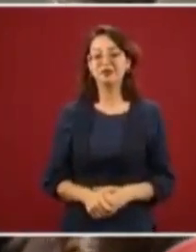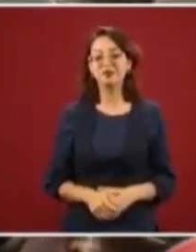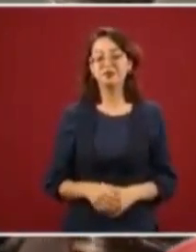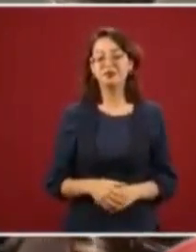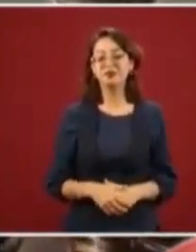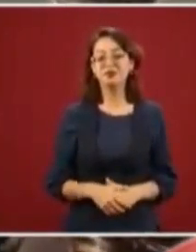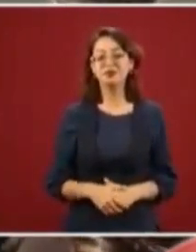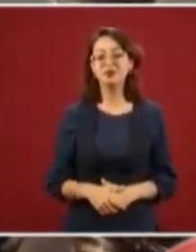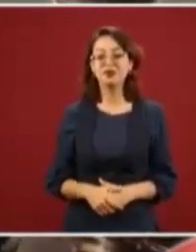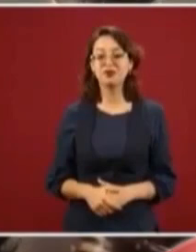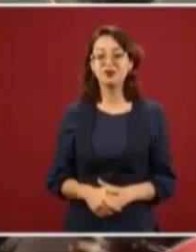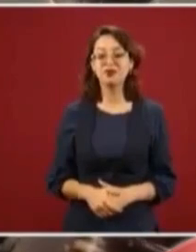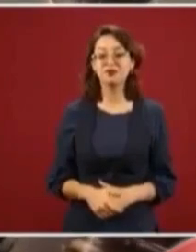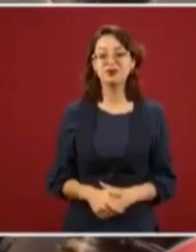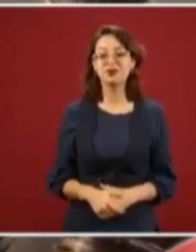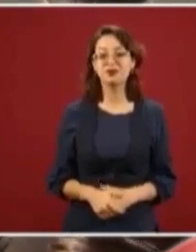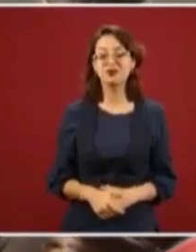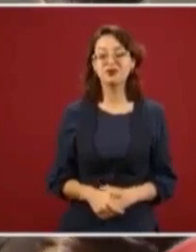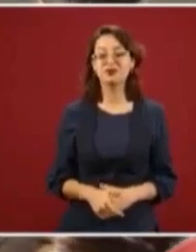se enfrentó